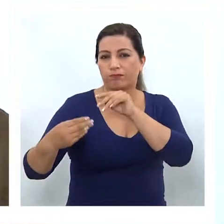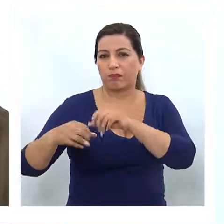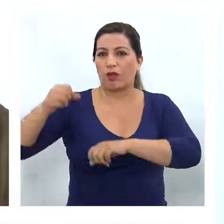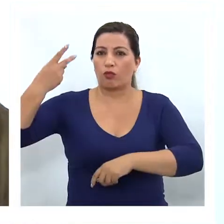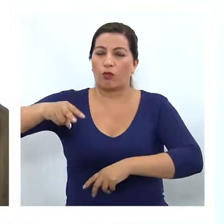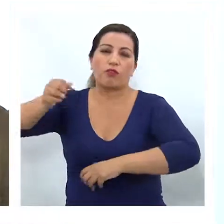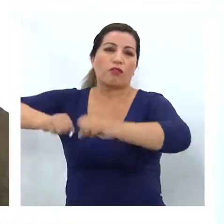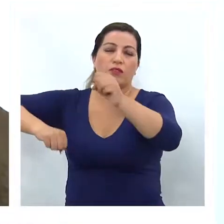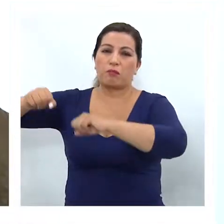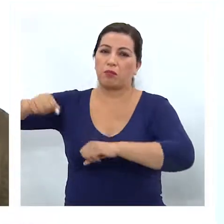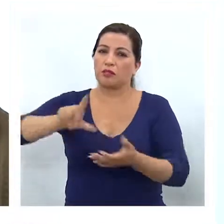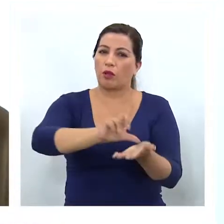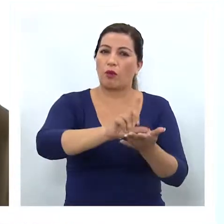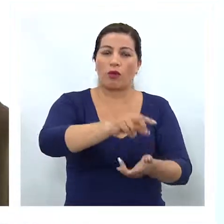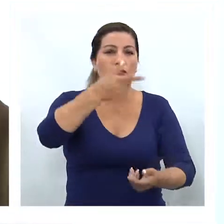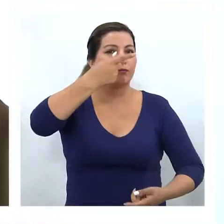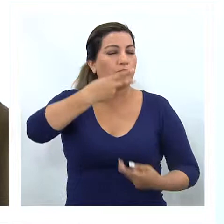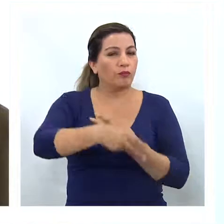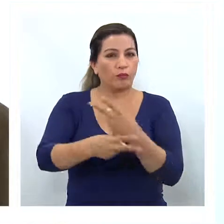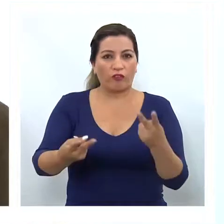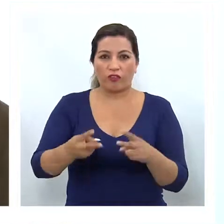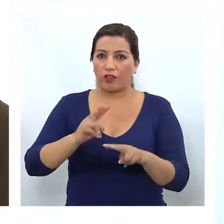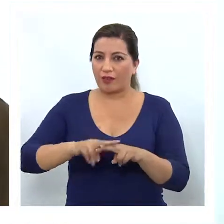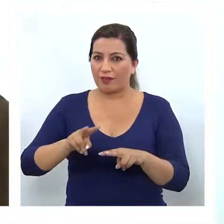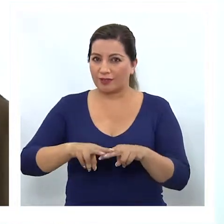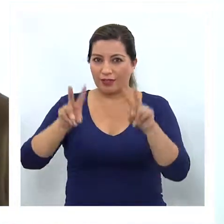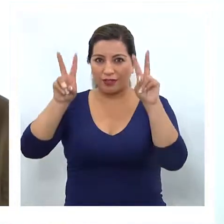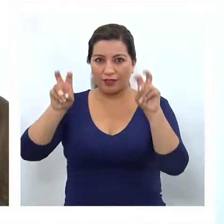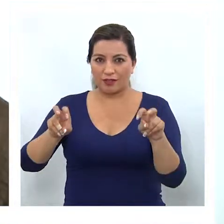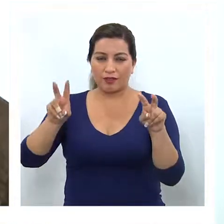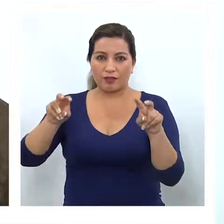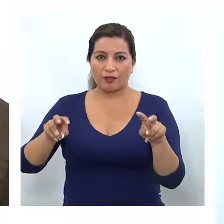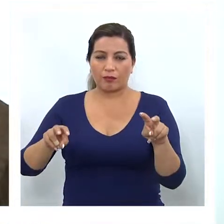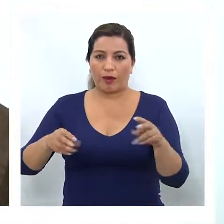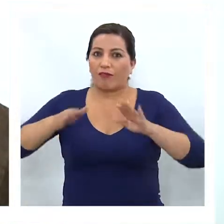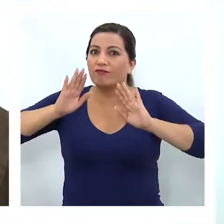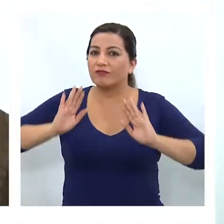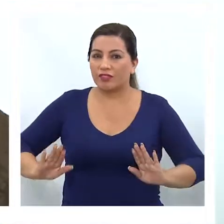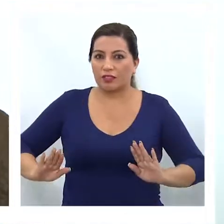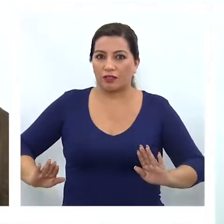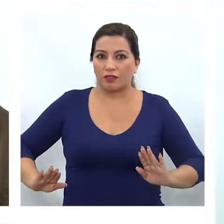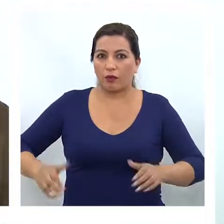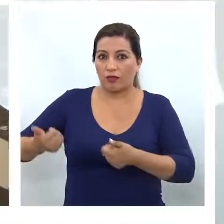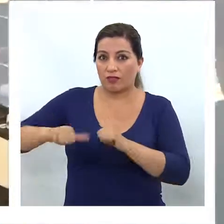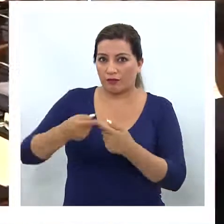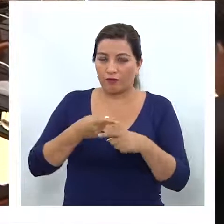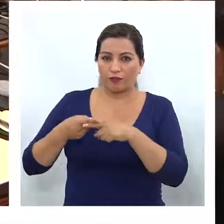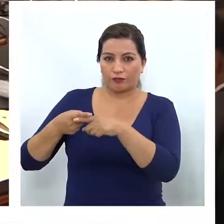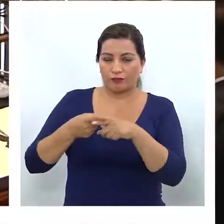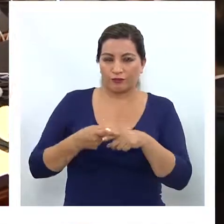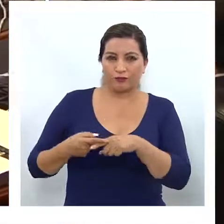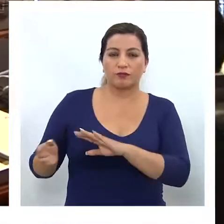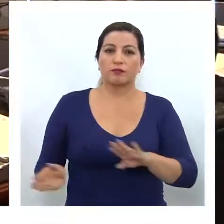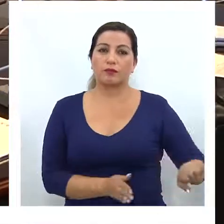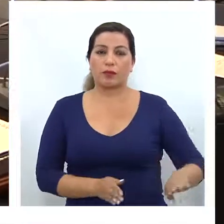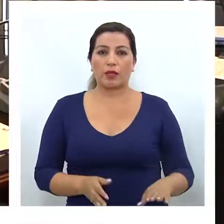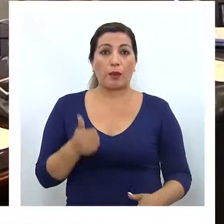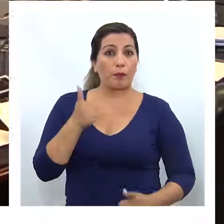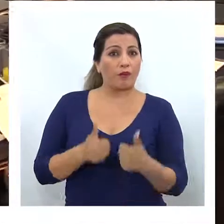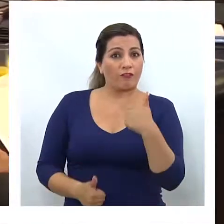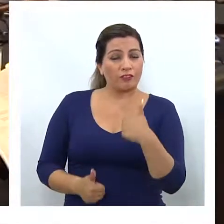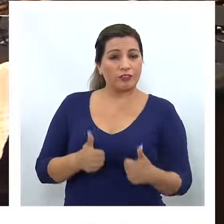académicos, con el sector público, de qué forma incorporar estos elementos para hacer freno a un desafío social. Para